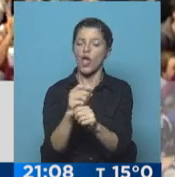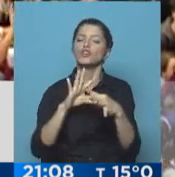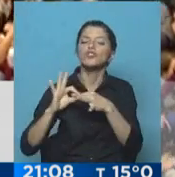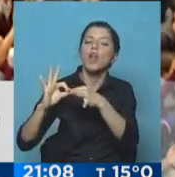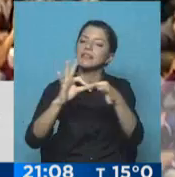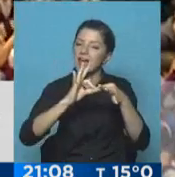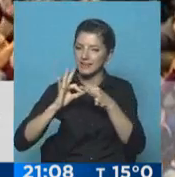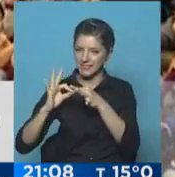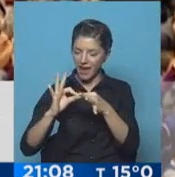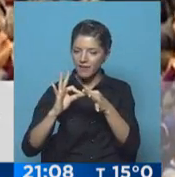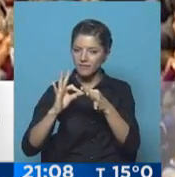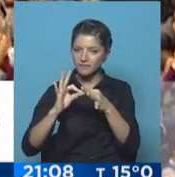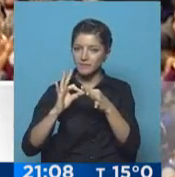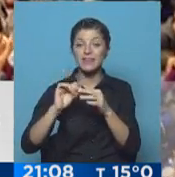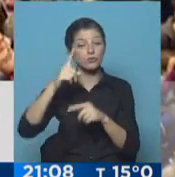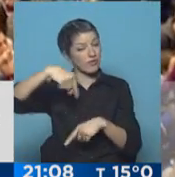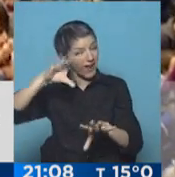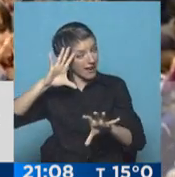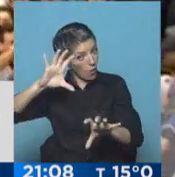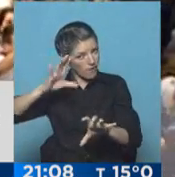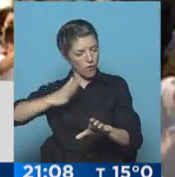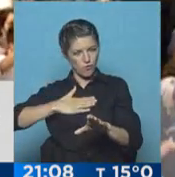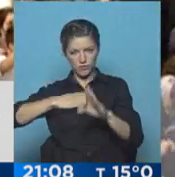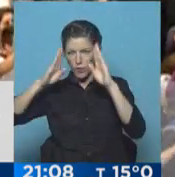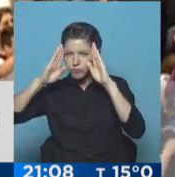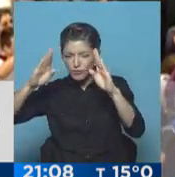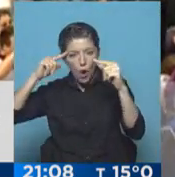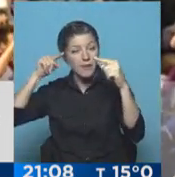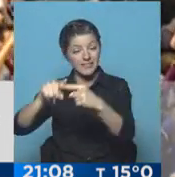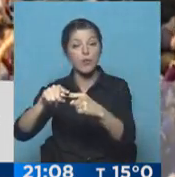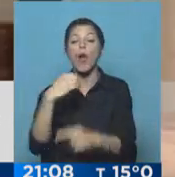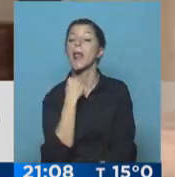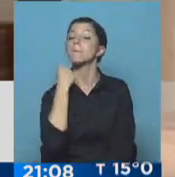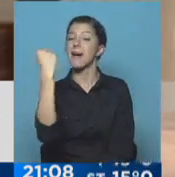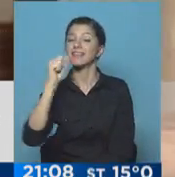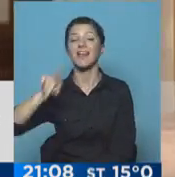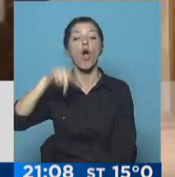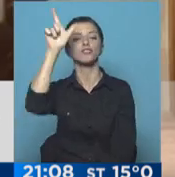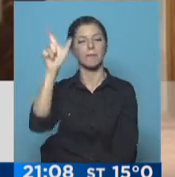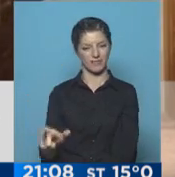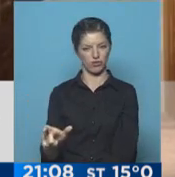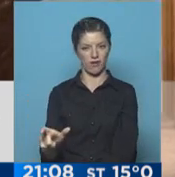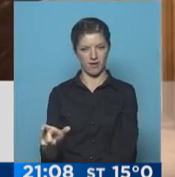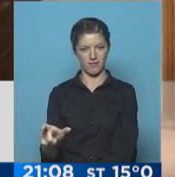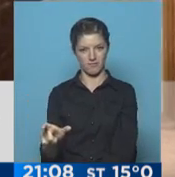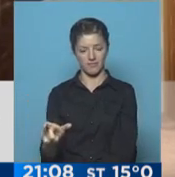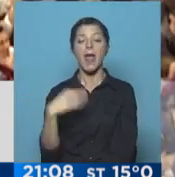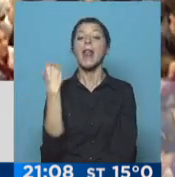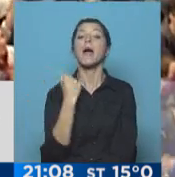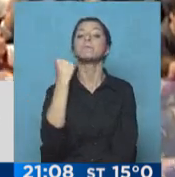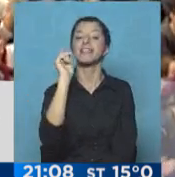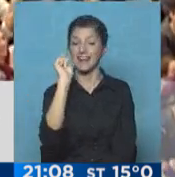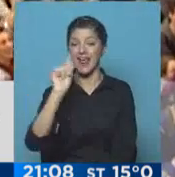solidaridad y a no olvidarse nuestra consigna. La patria es el otro. La